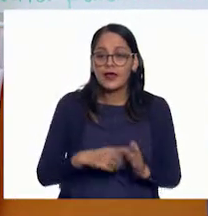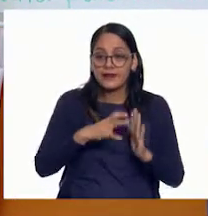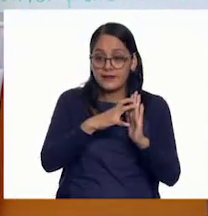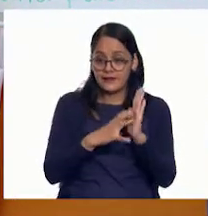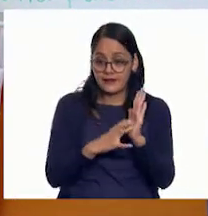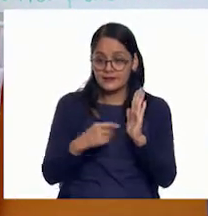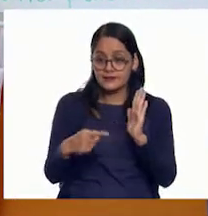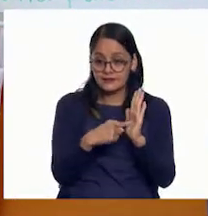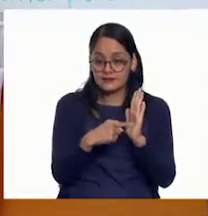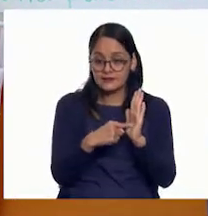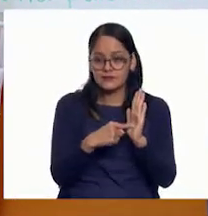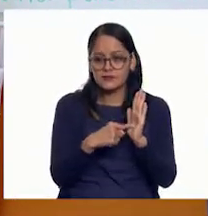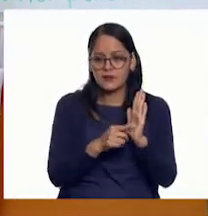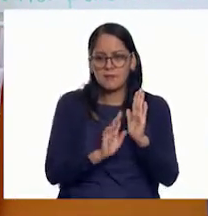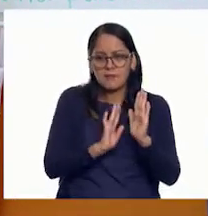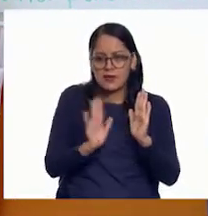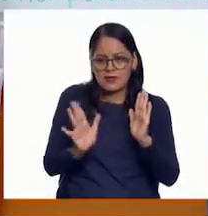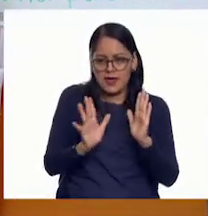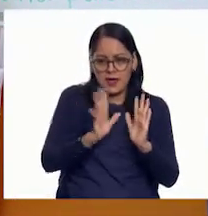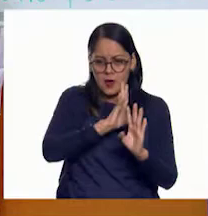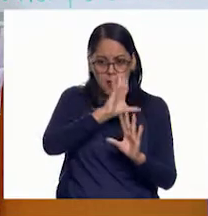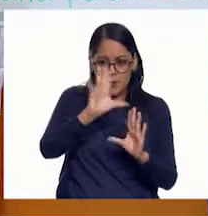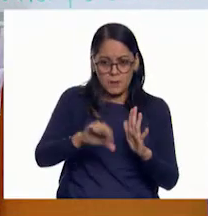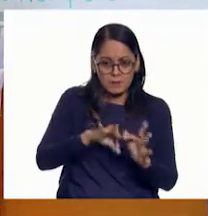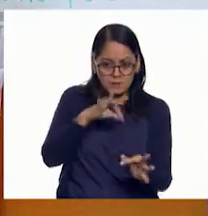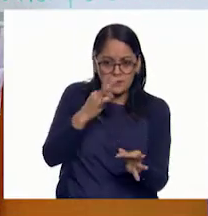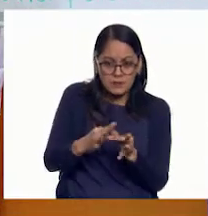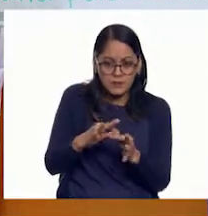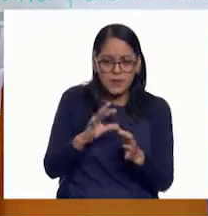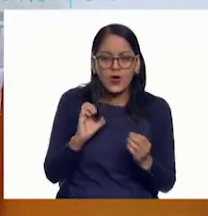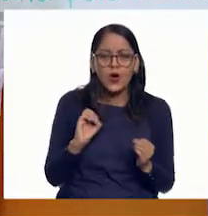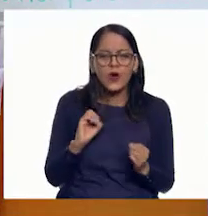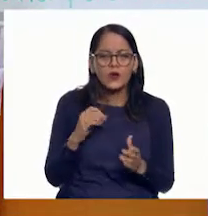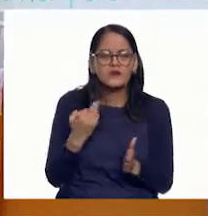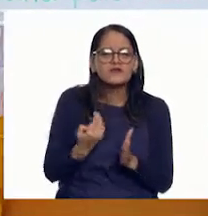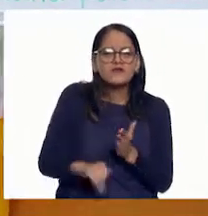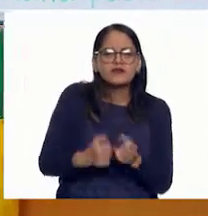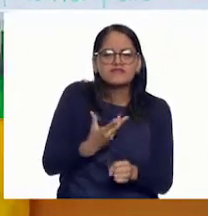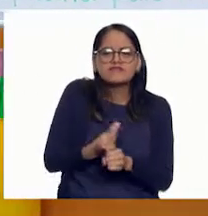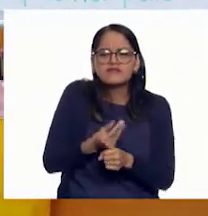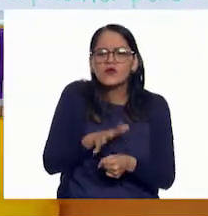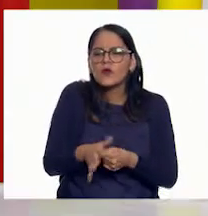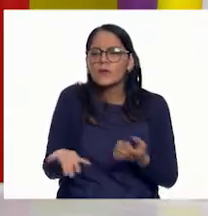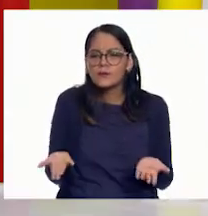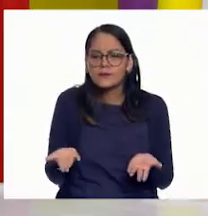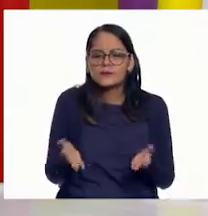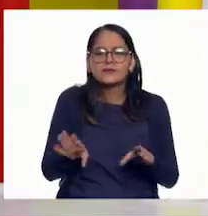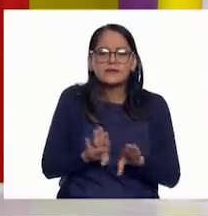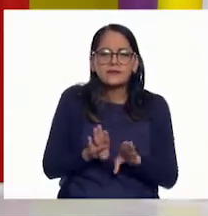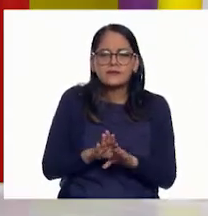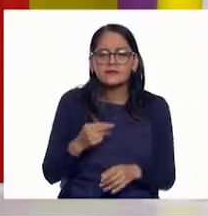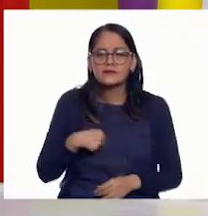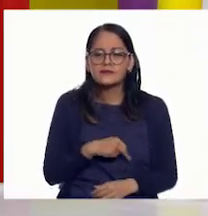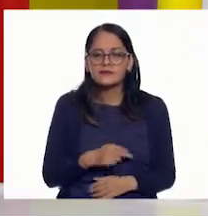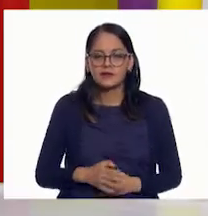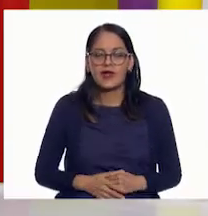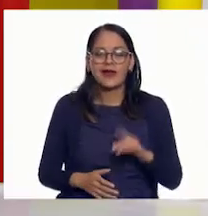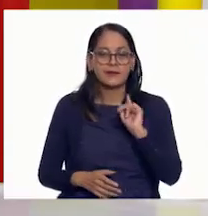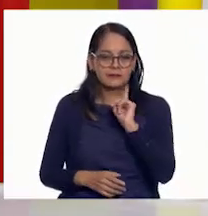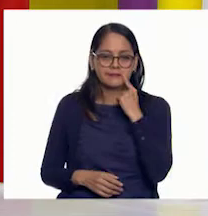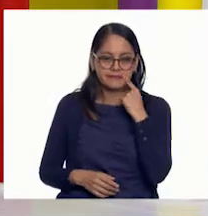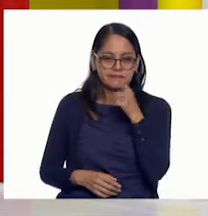texto ya estaría completo o qué tendríamos que hacerle o cómo tendríamos que...? Bueno,